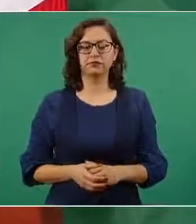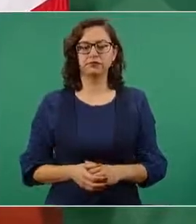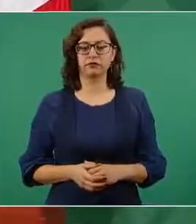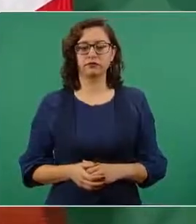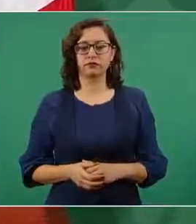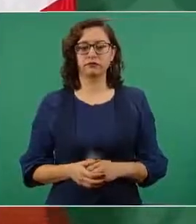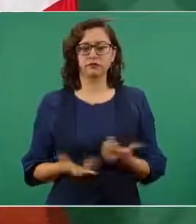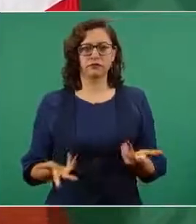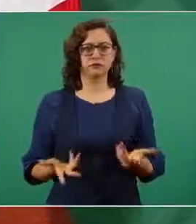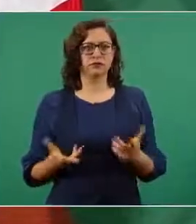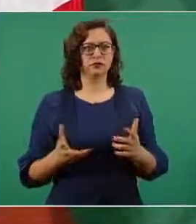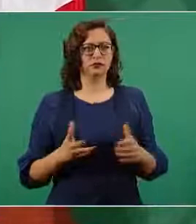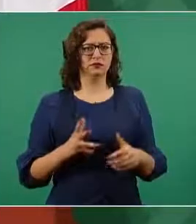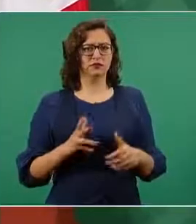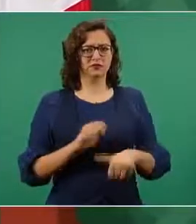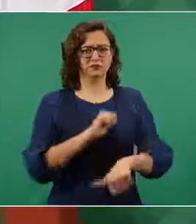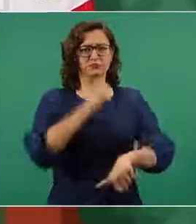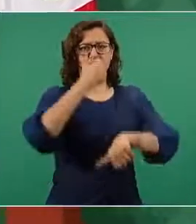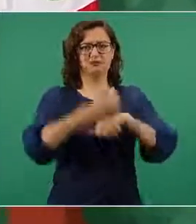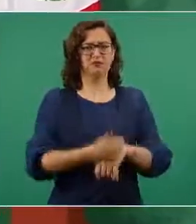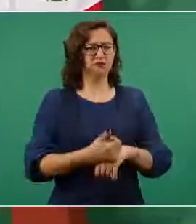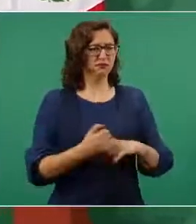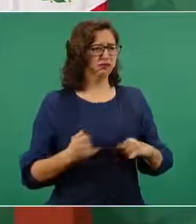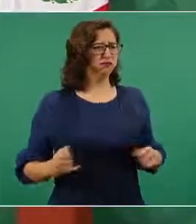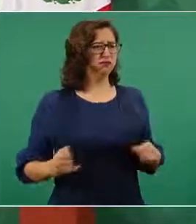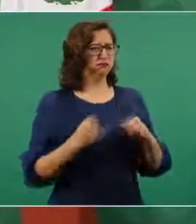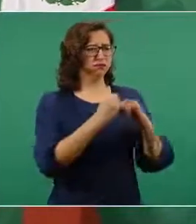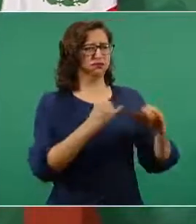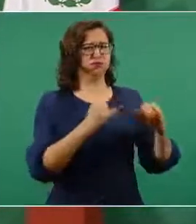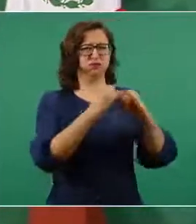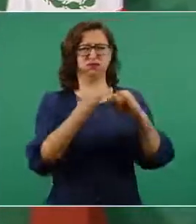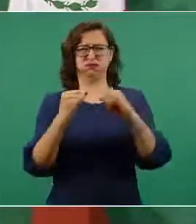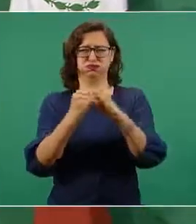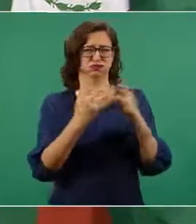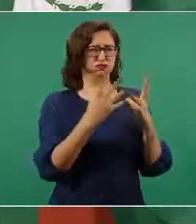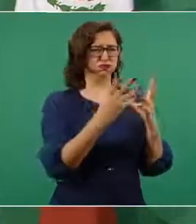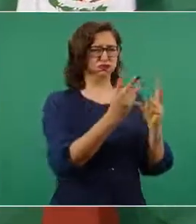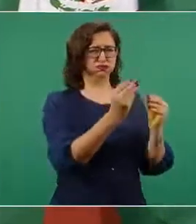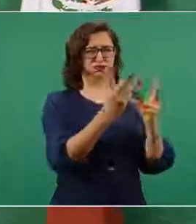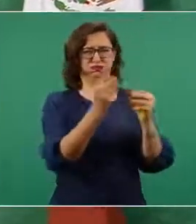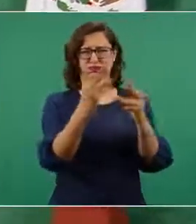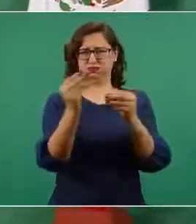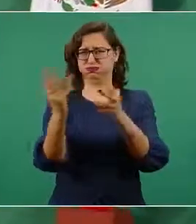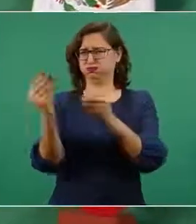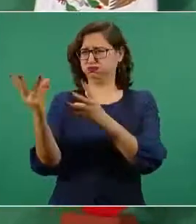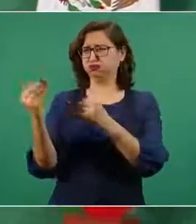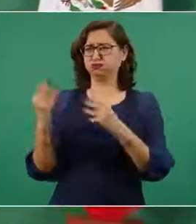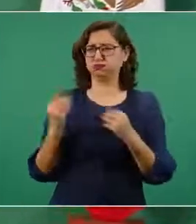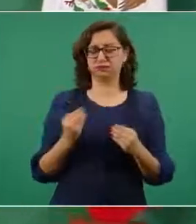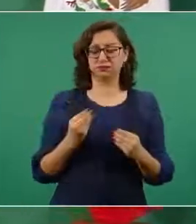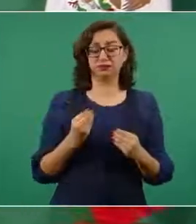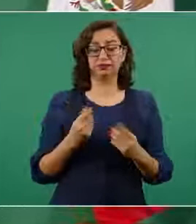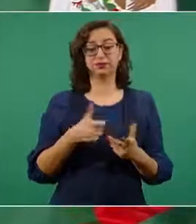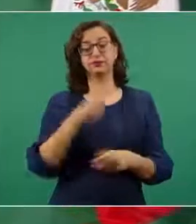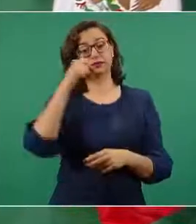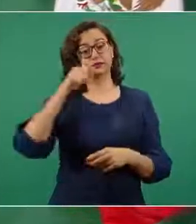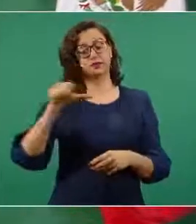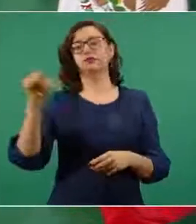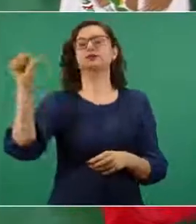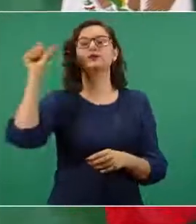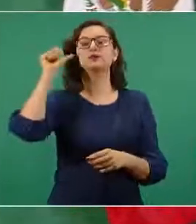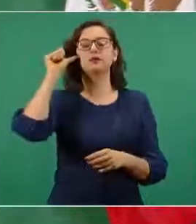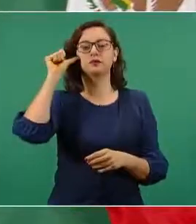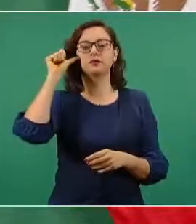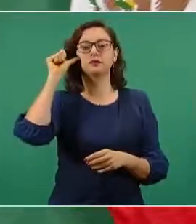y crearon todos estos organismos. Les comentaba ayer de que presentan